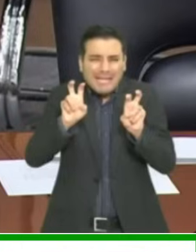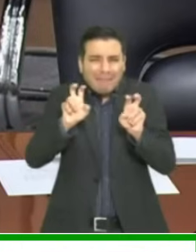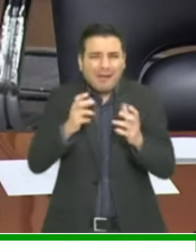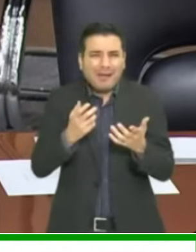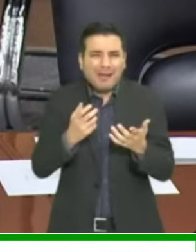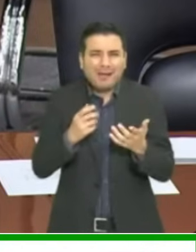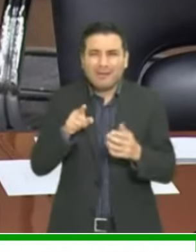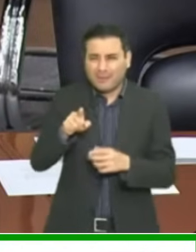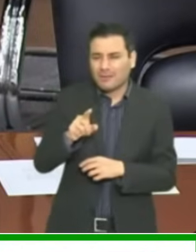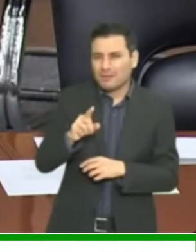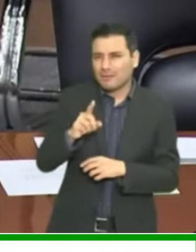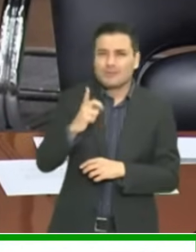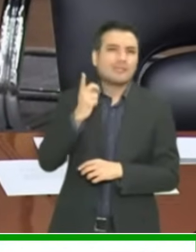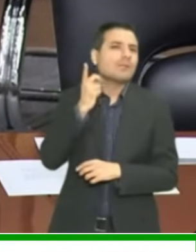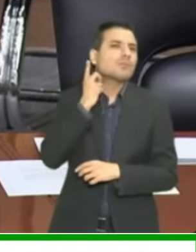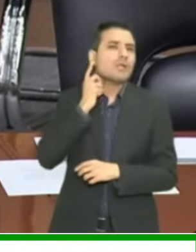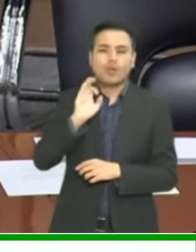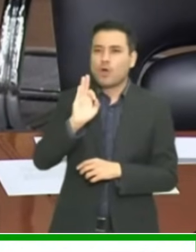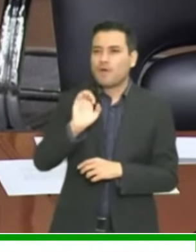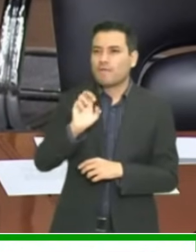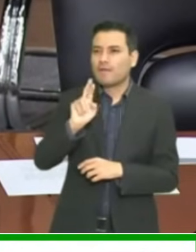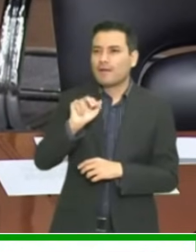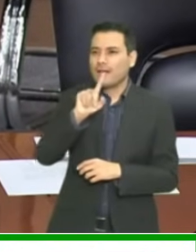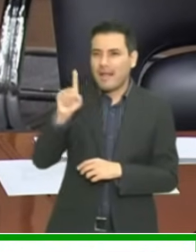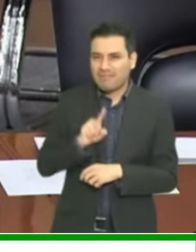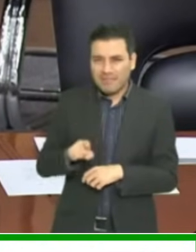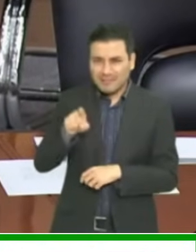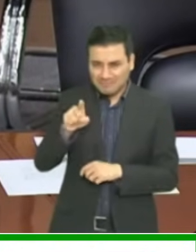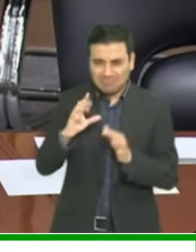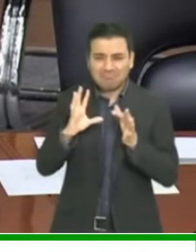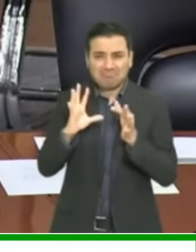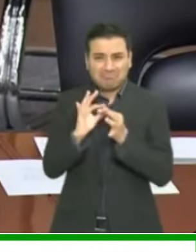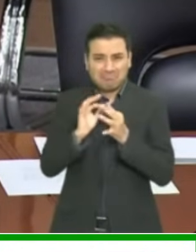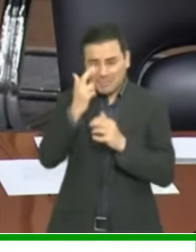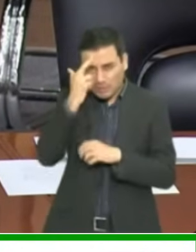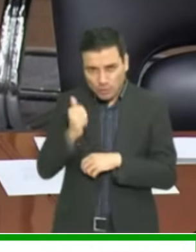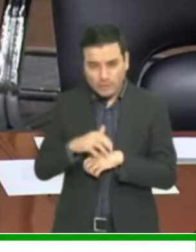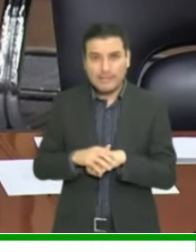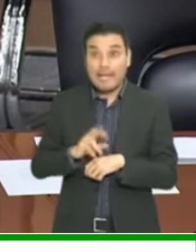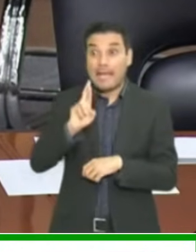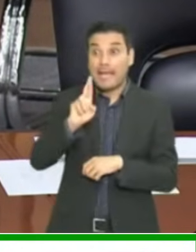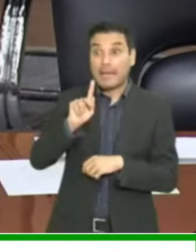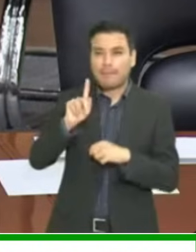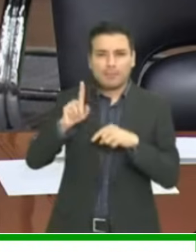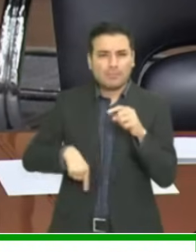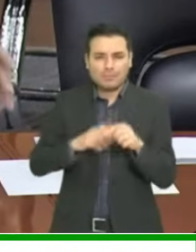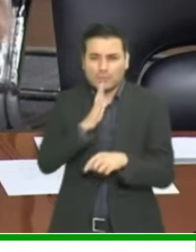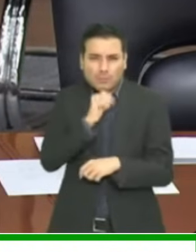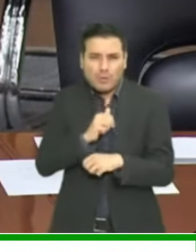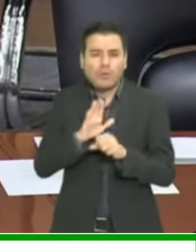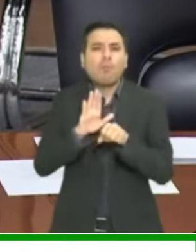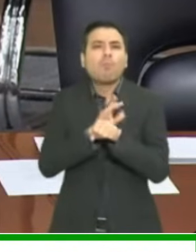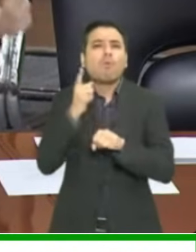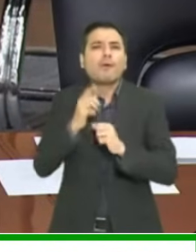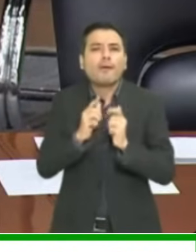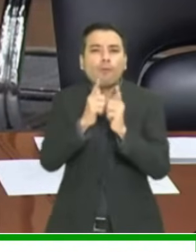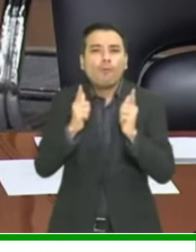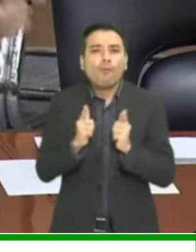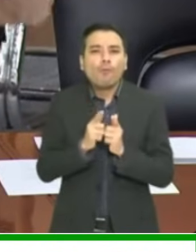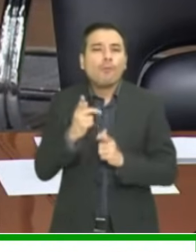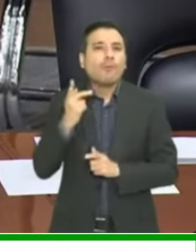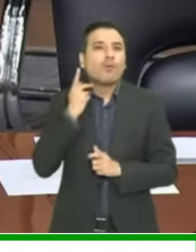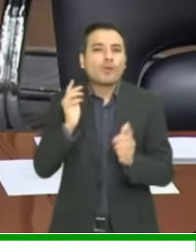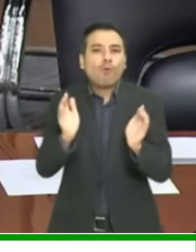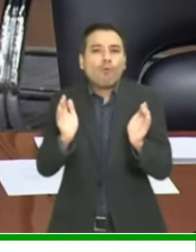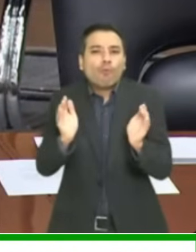que el diputado Fernández Noroña. Jamás habría que desaparecer la representación proporcional porque golpeas directamente a una minoría,